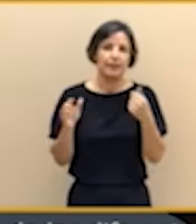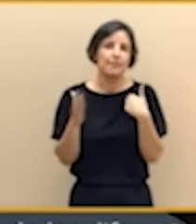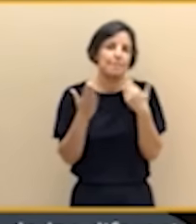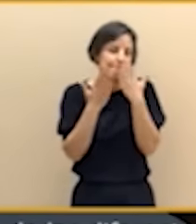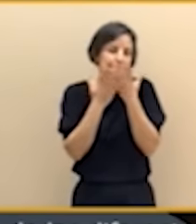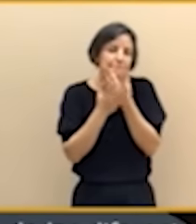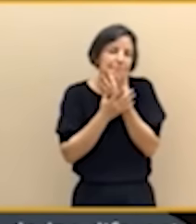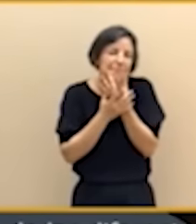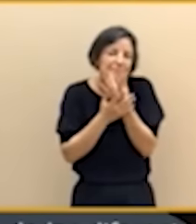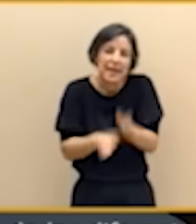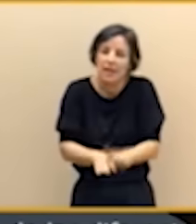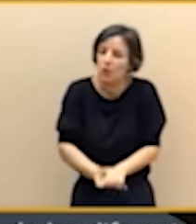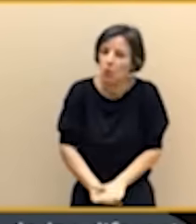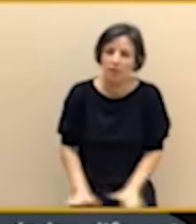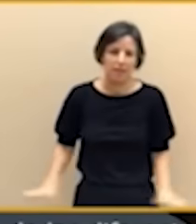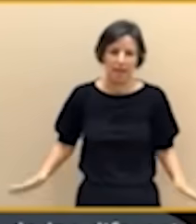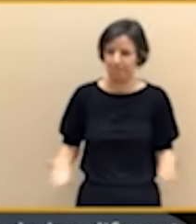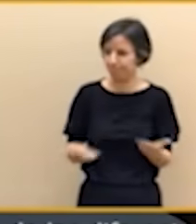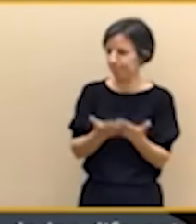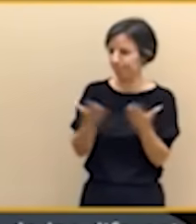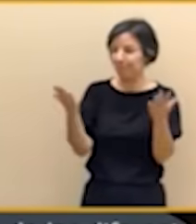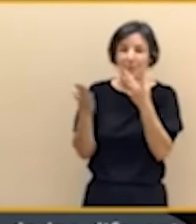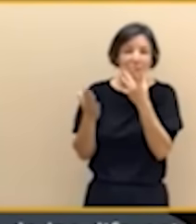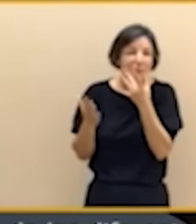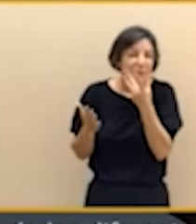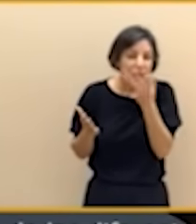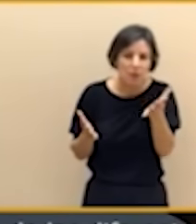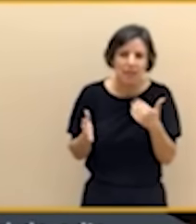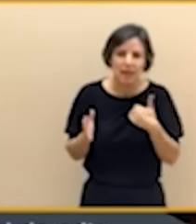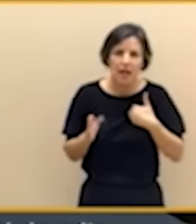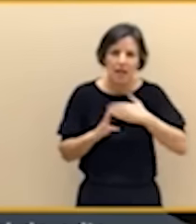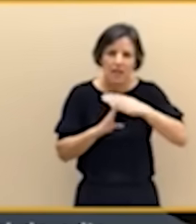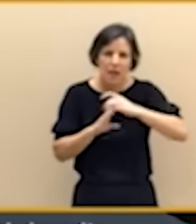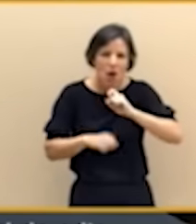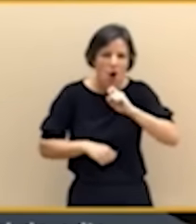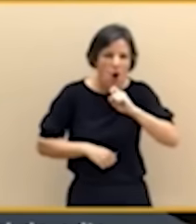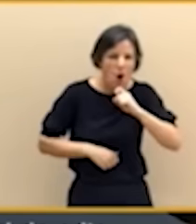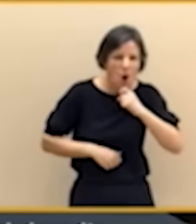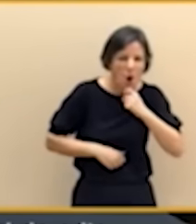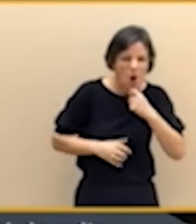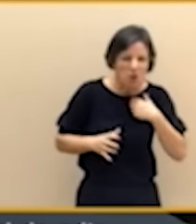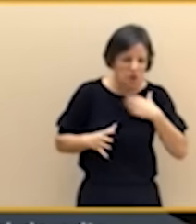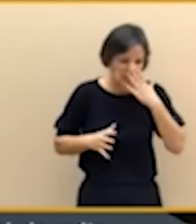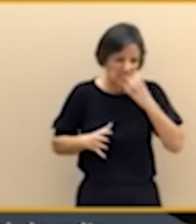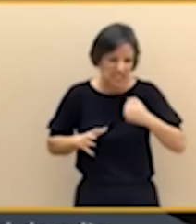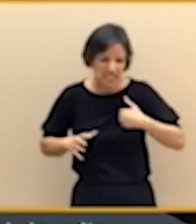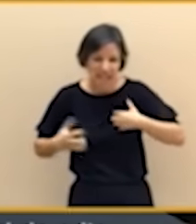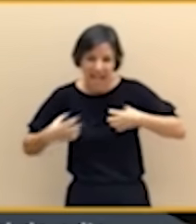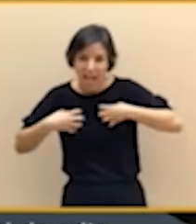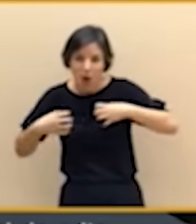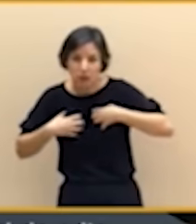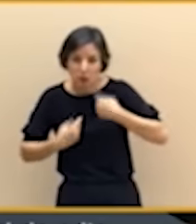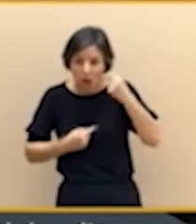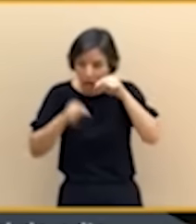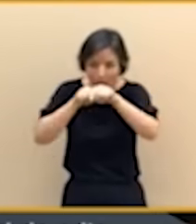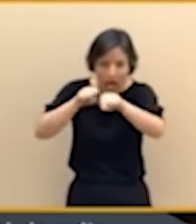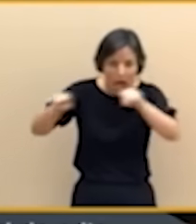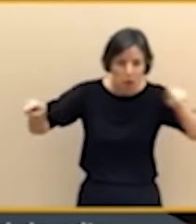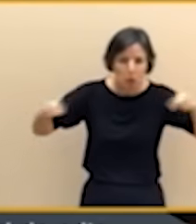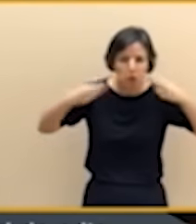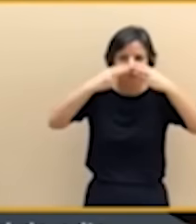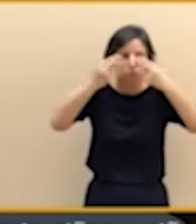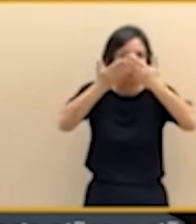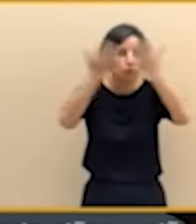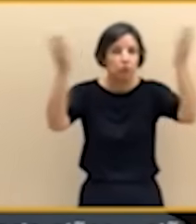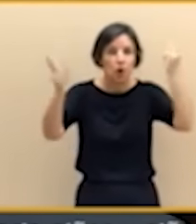de odio, mezquindad y egoísmo que algunos de ustedes están mostrando hacia niños y niñas necesitados de protección y